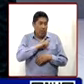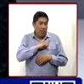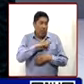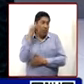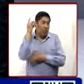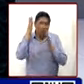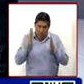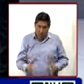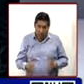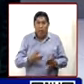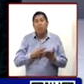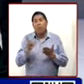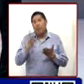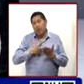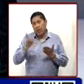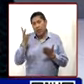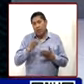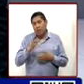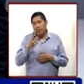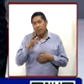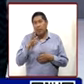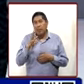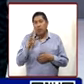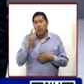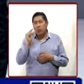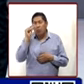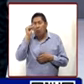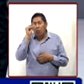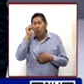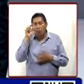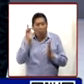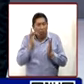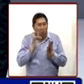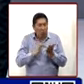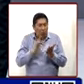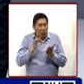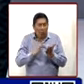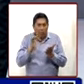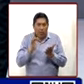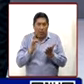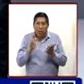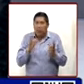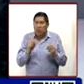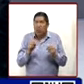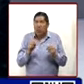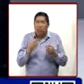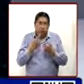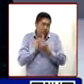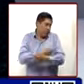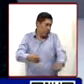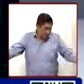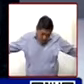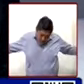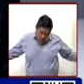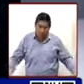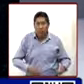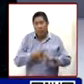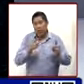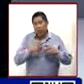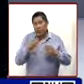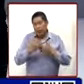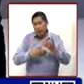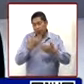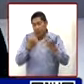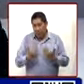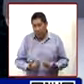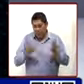evidentemente 500 descargas. Solamente. Apenas. Solamente. Eso quiere decir que no ha sido socializado como debía. Pero estamos